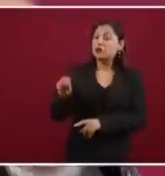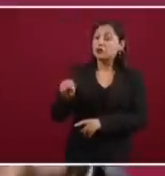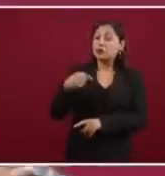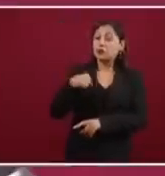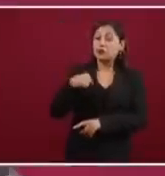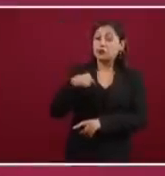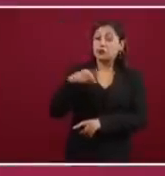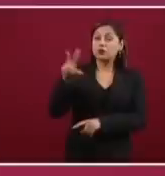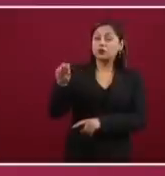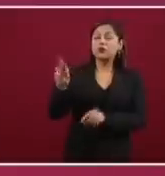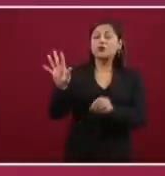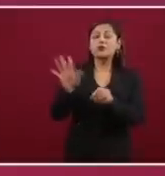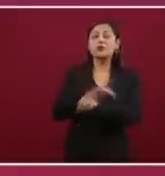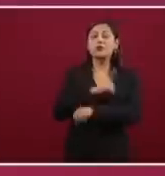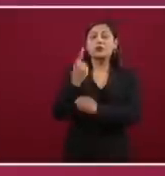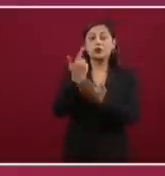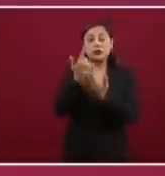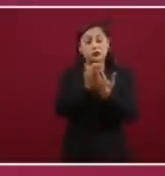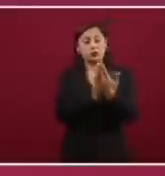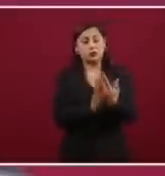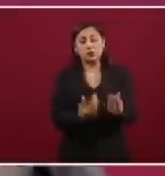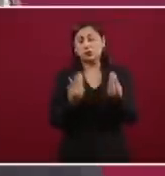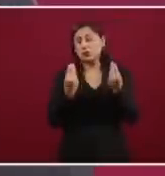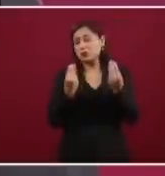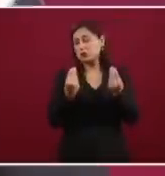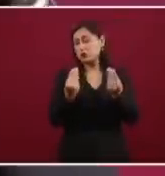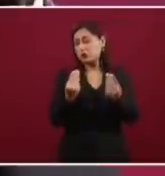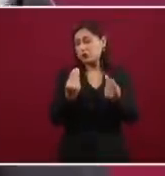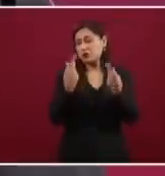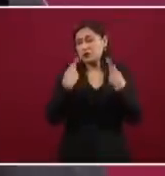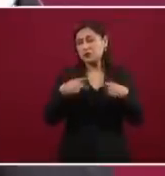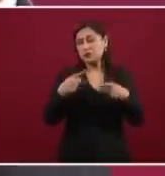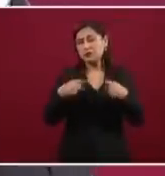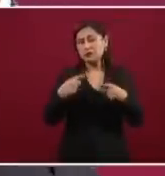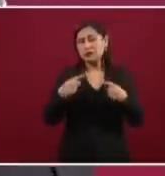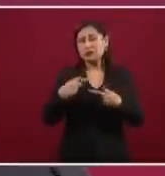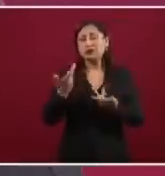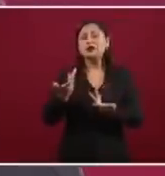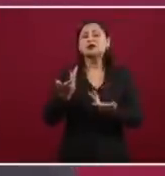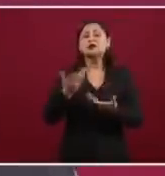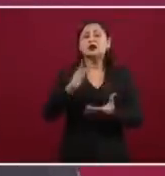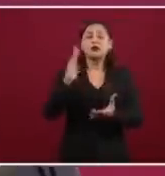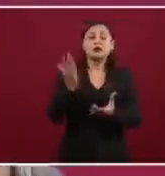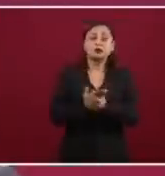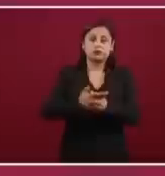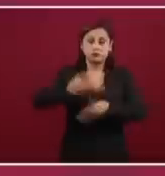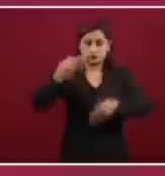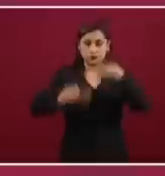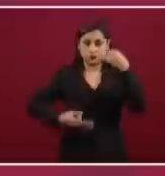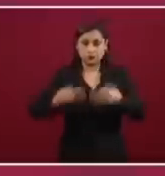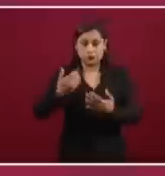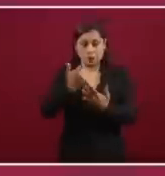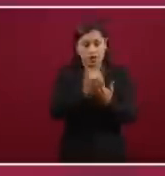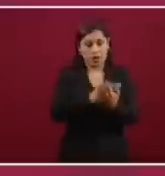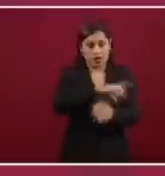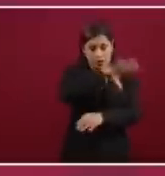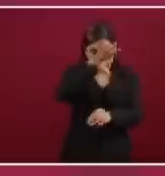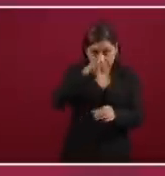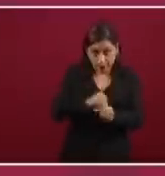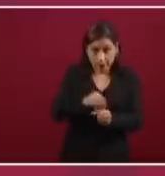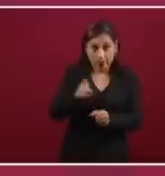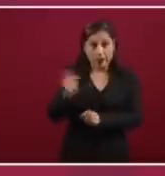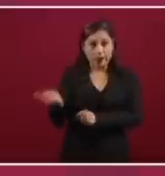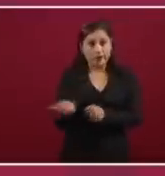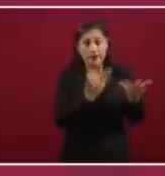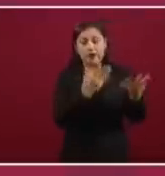son muchos casos, o sea, judiciales, no todos de extradición, desde luego, pero no